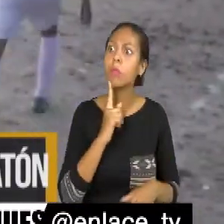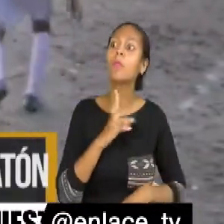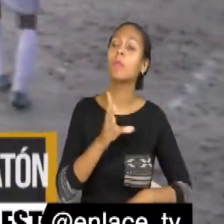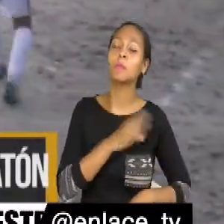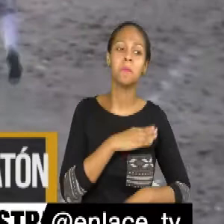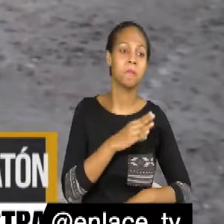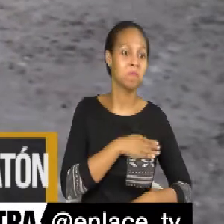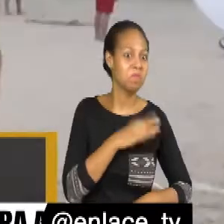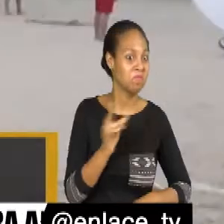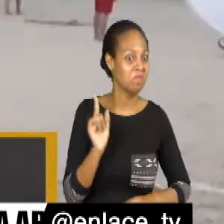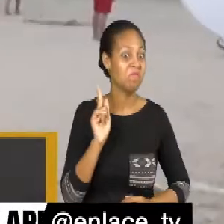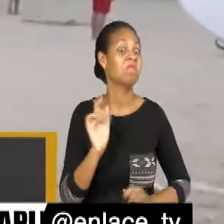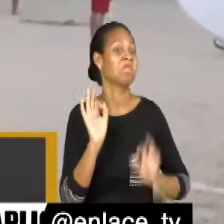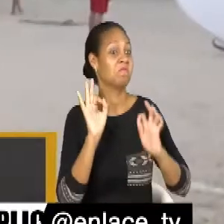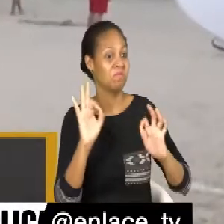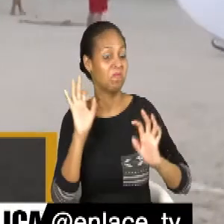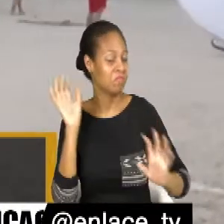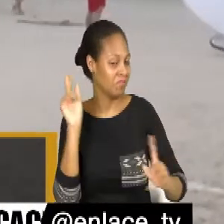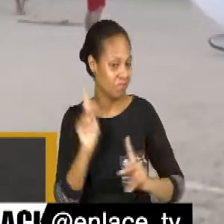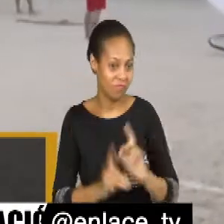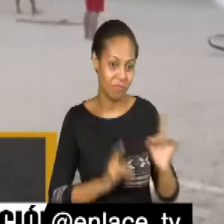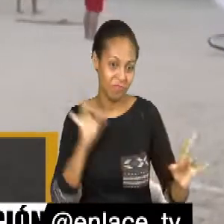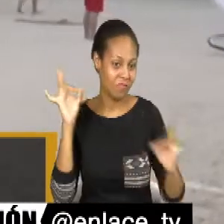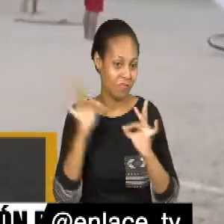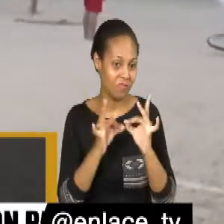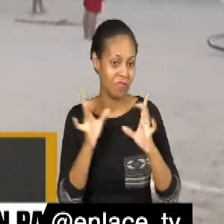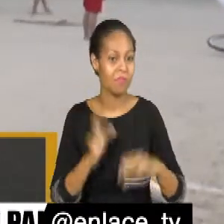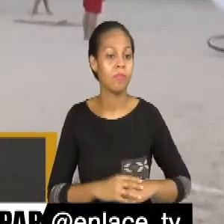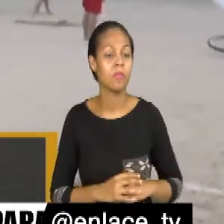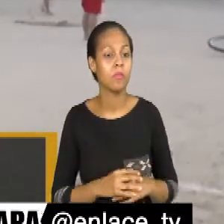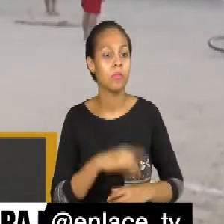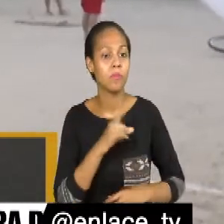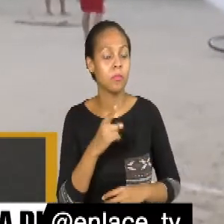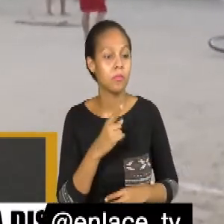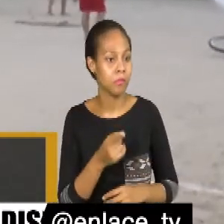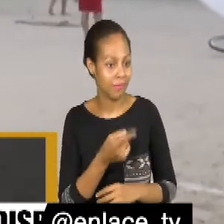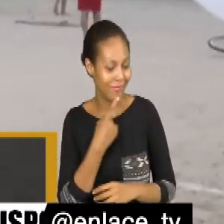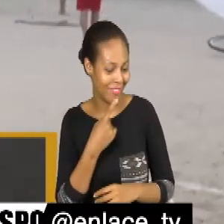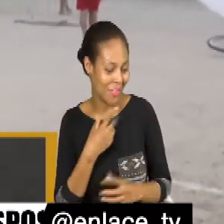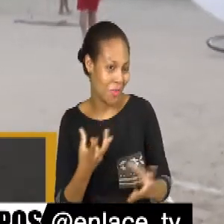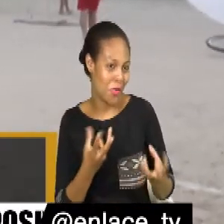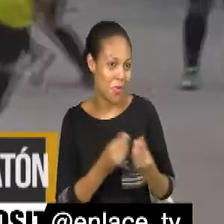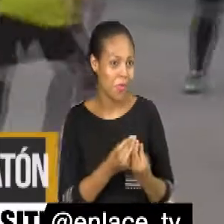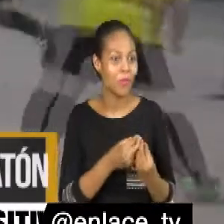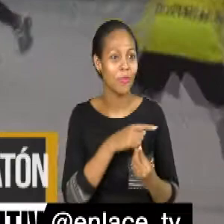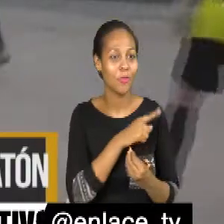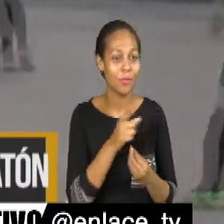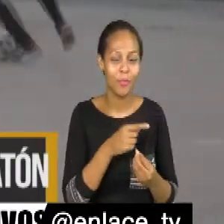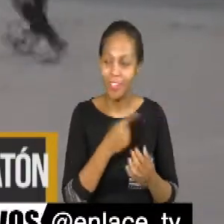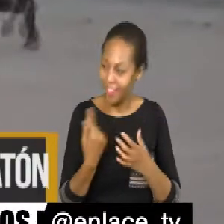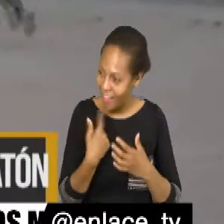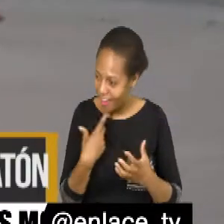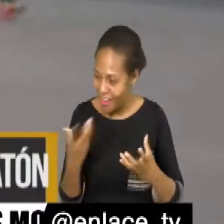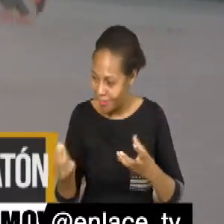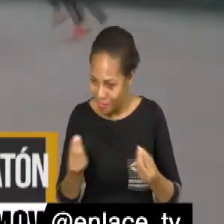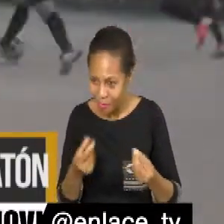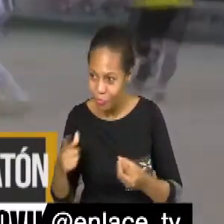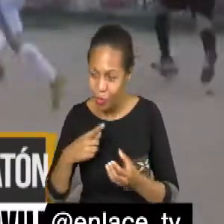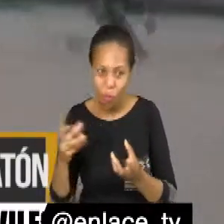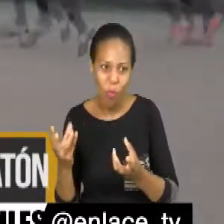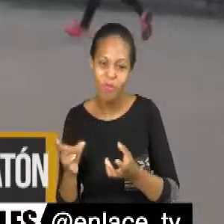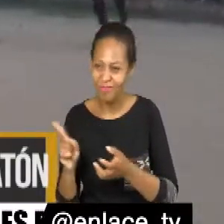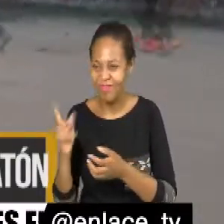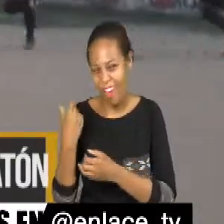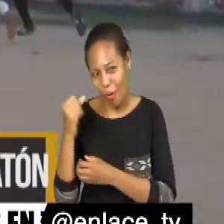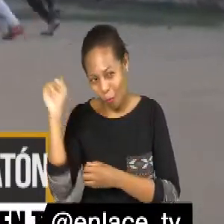una recreación que se organizó con los compañeros de la seguridad de la refinería, igualmente con los de la Unión Sindical, nos